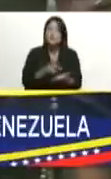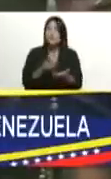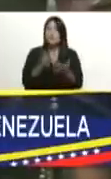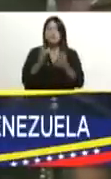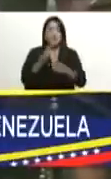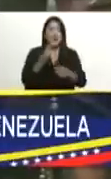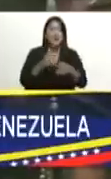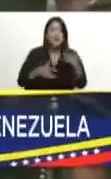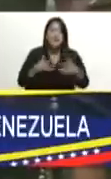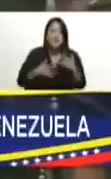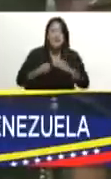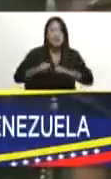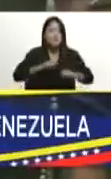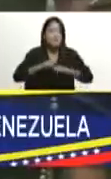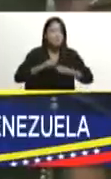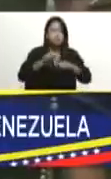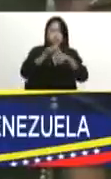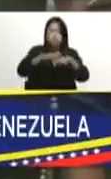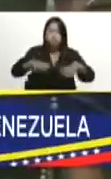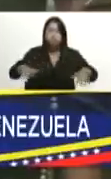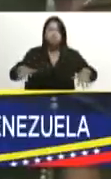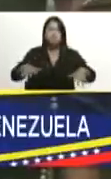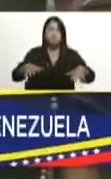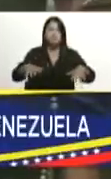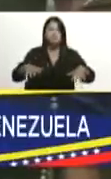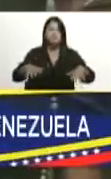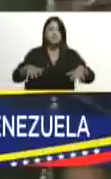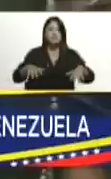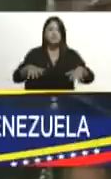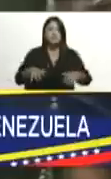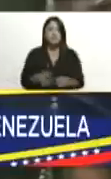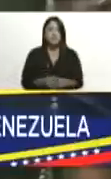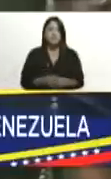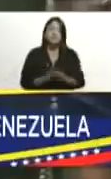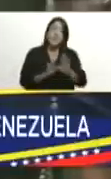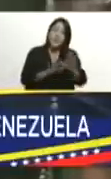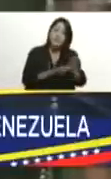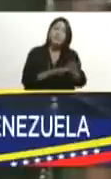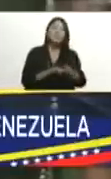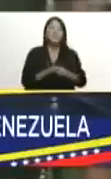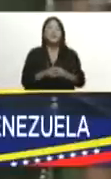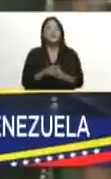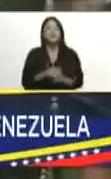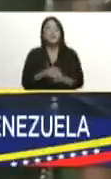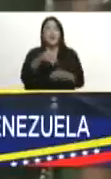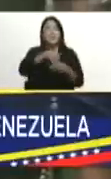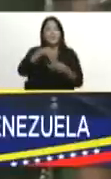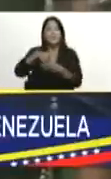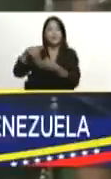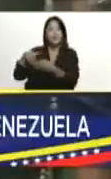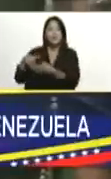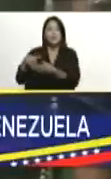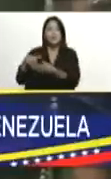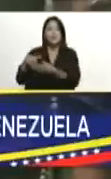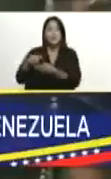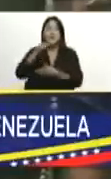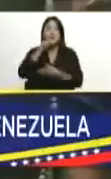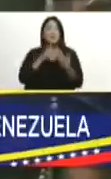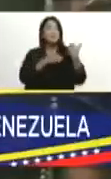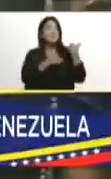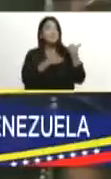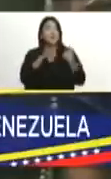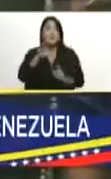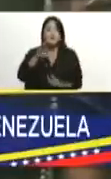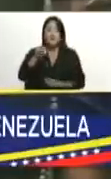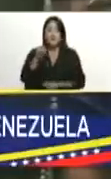inteligencia, con toda su fortaleza institucional, acompaña ese proceso electoral regido por el Consejo Nacional